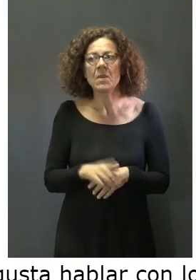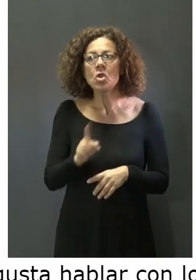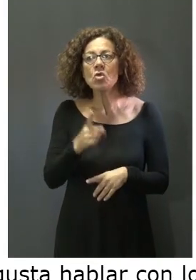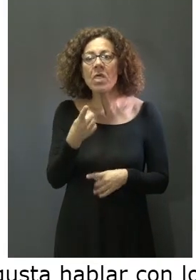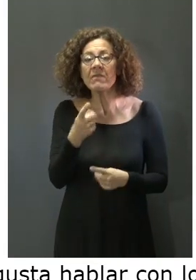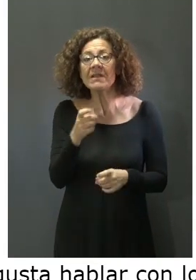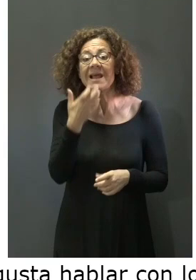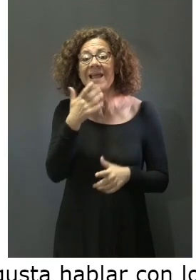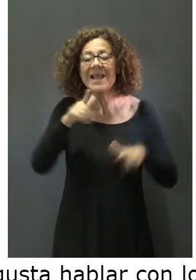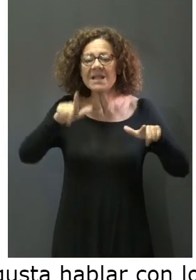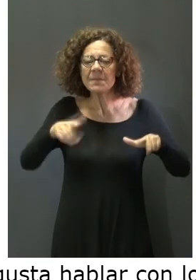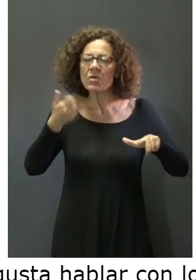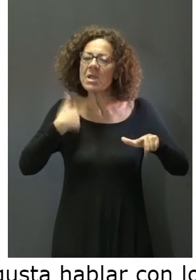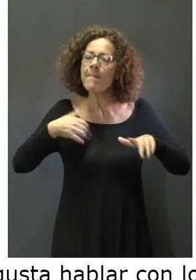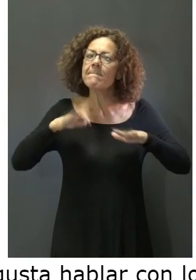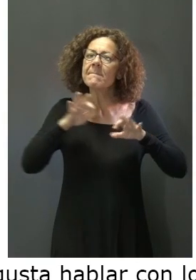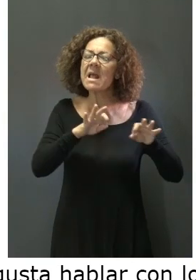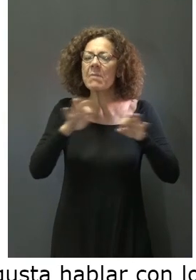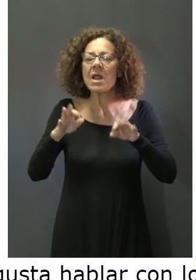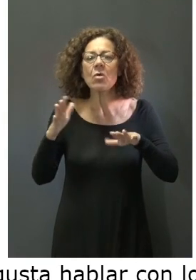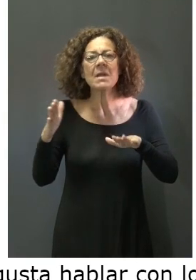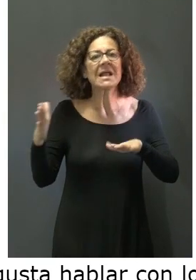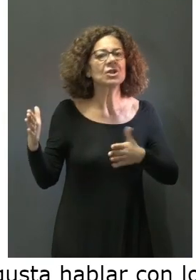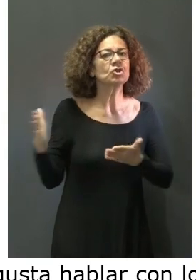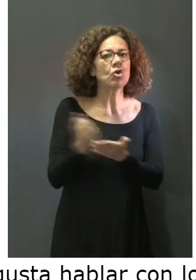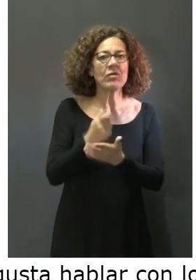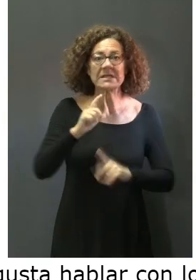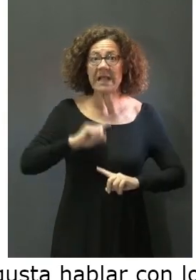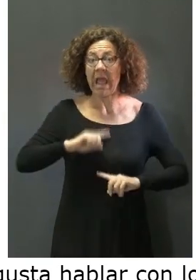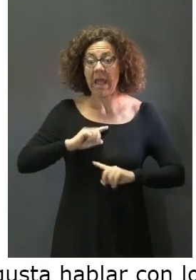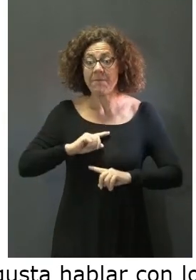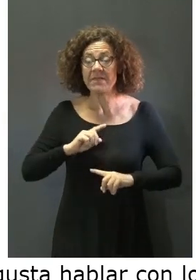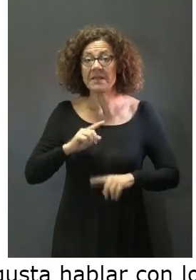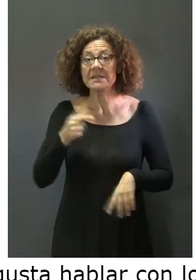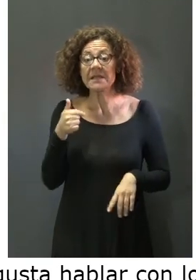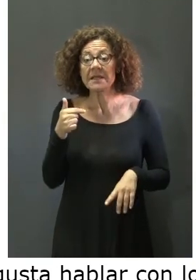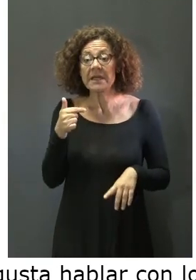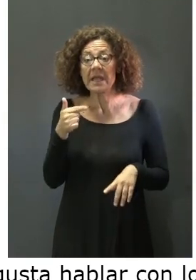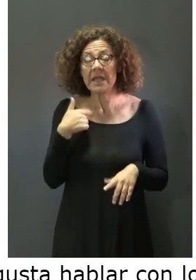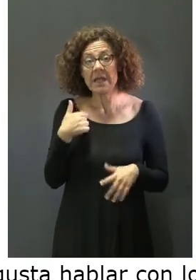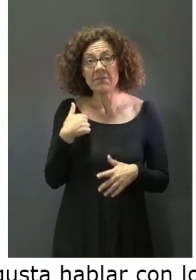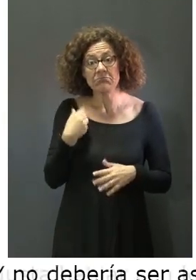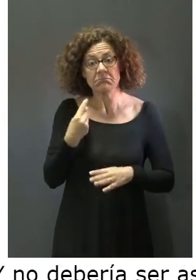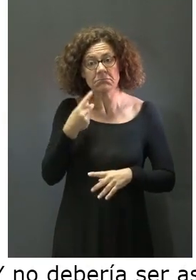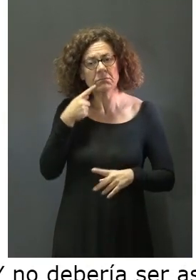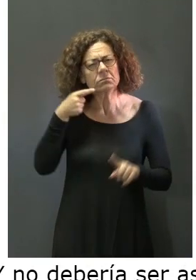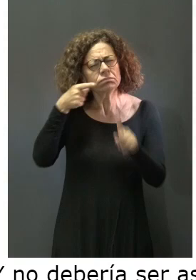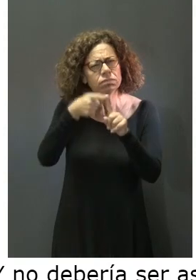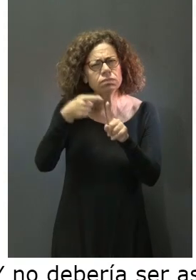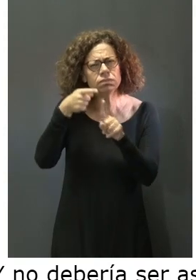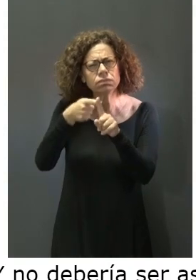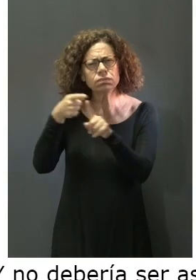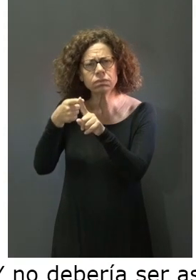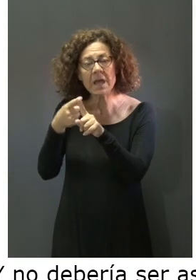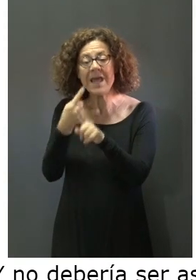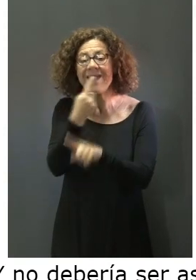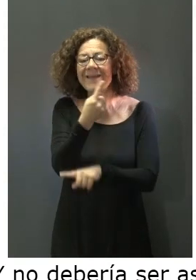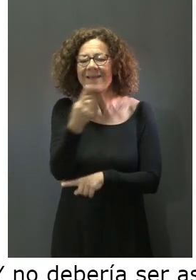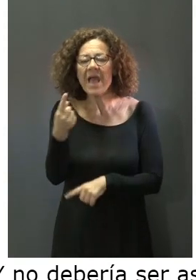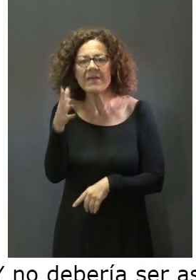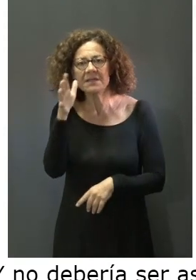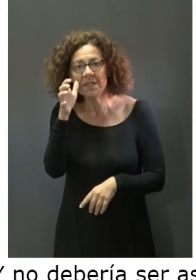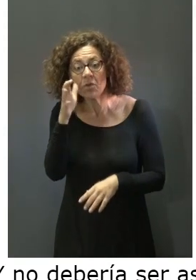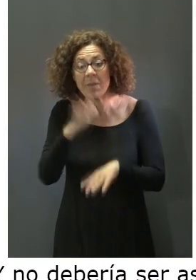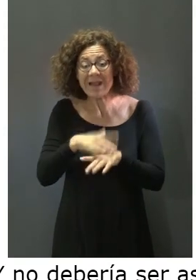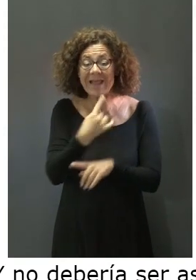el espacio estuviese diseñado para todas las capacidades y que se pusiese énfasis en cada uno de los sentidos, para